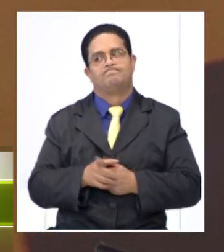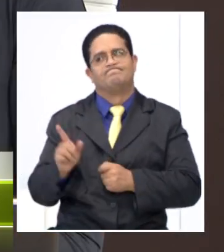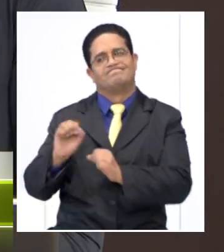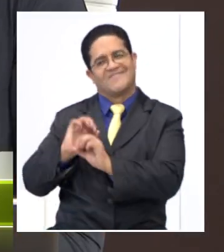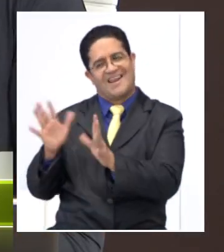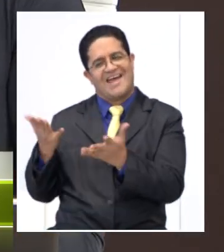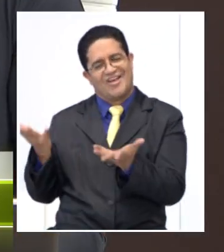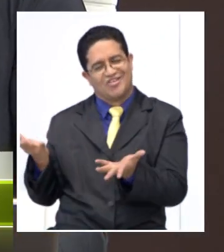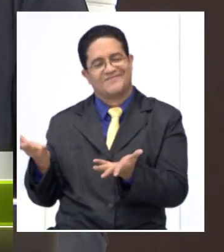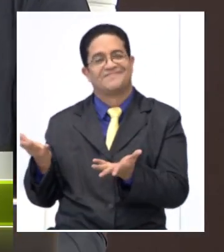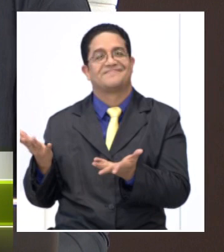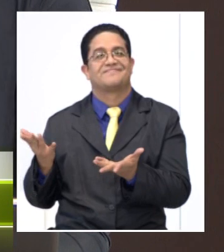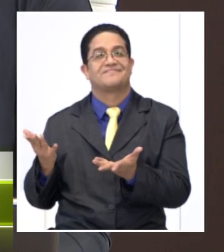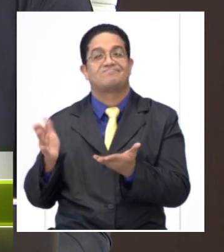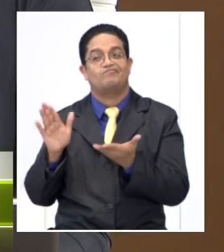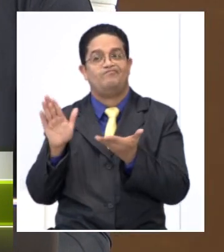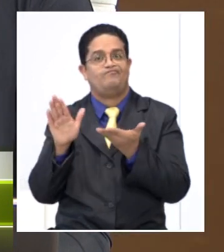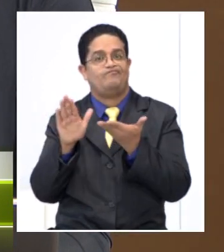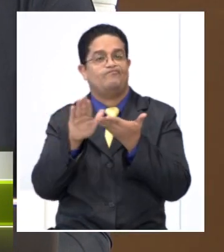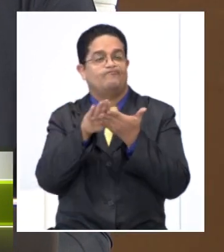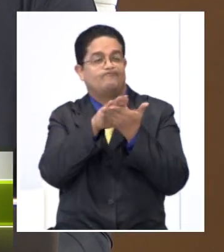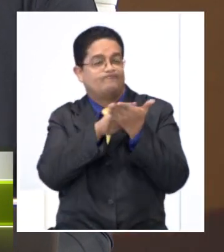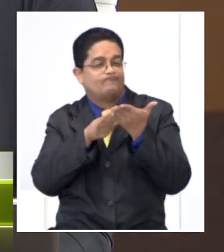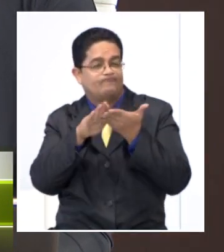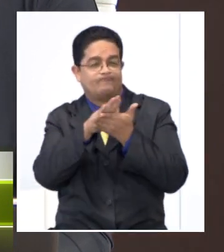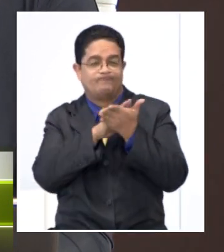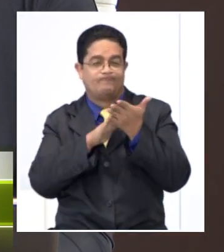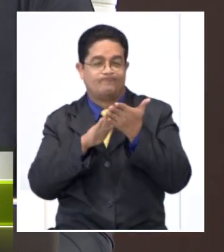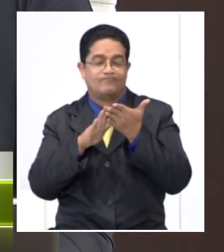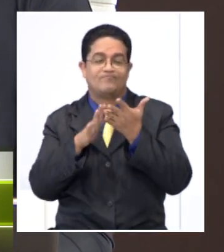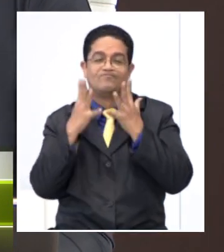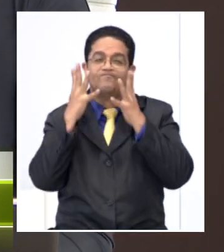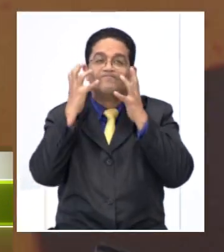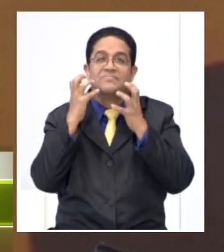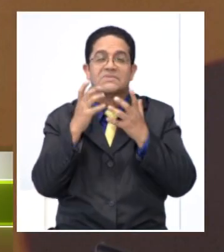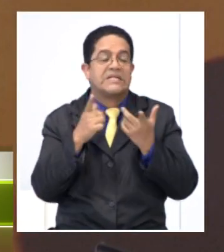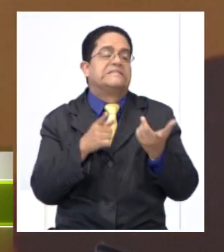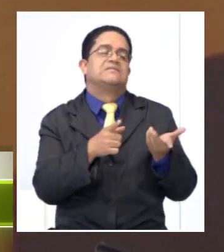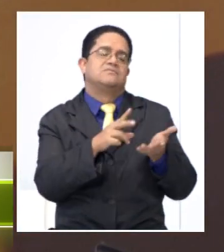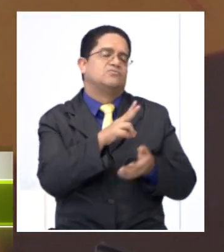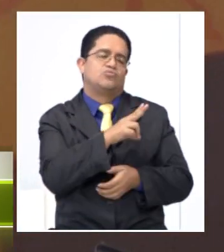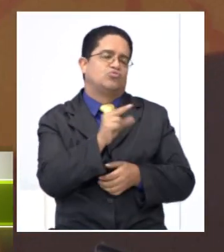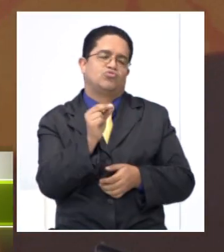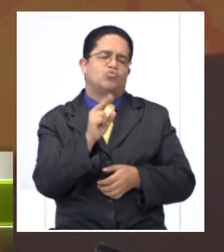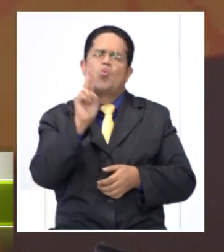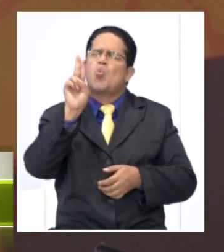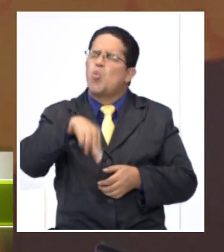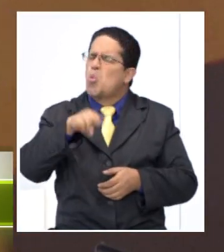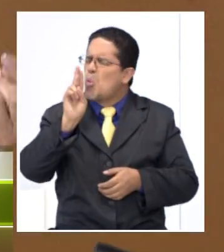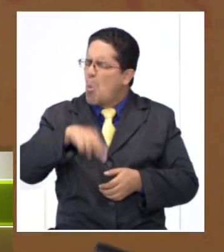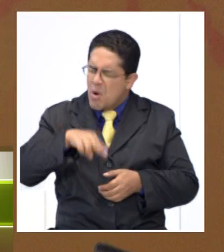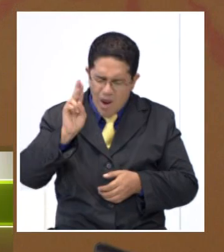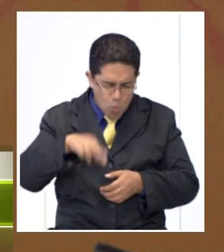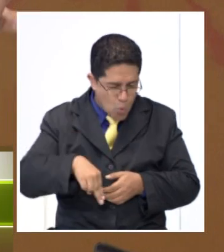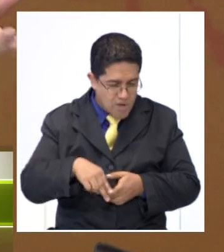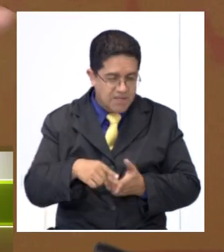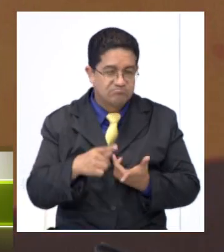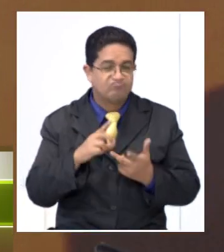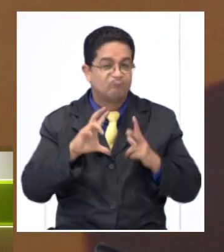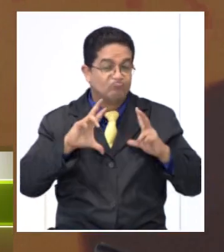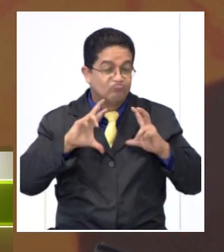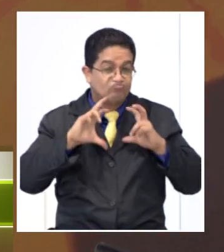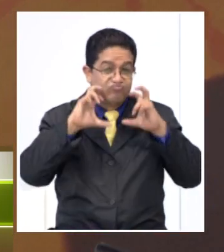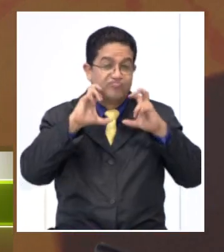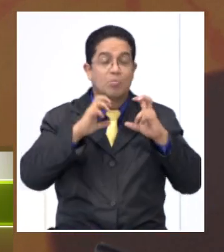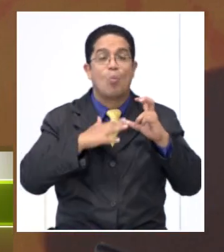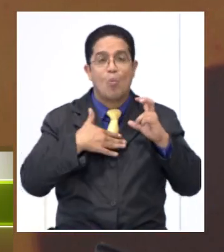entonces quitamos totalmente ese mito. Sí, totalmente. No es un material de relleno. Nunca, ni siquiera si lo colocas concentrado